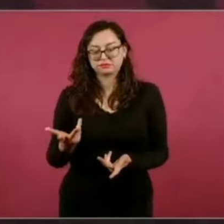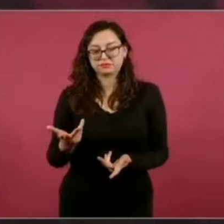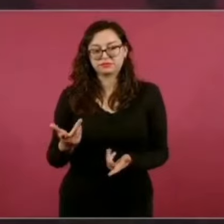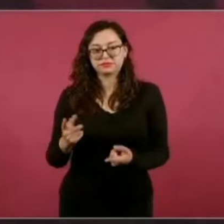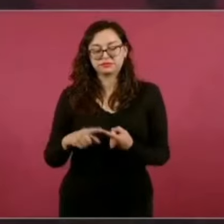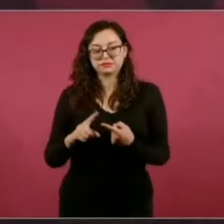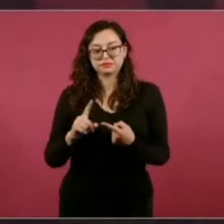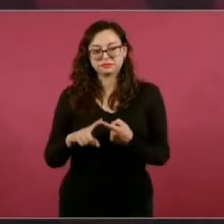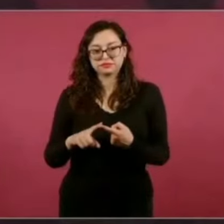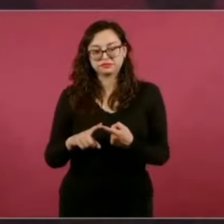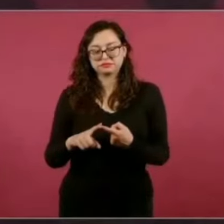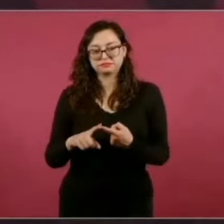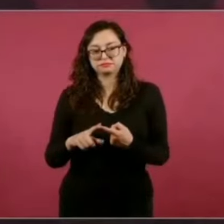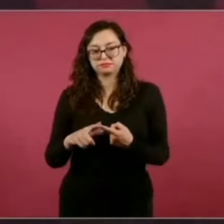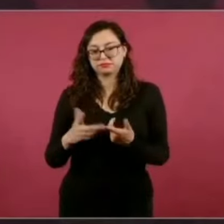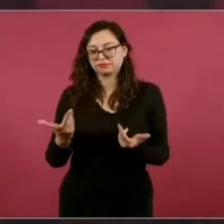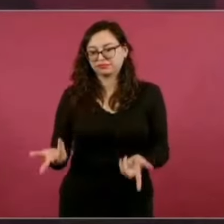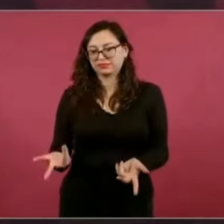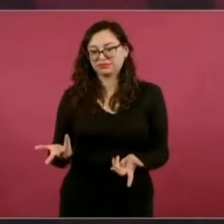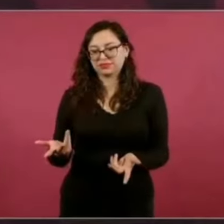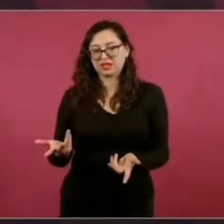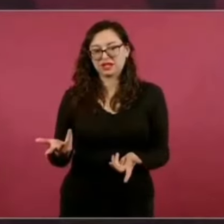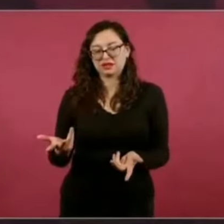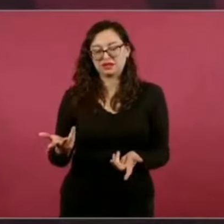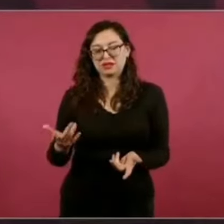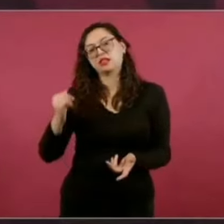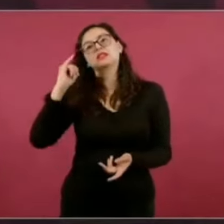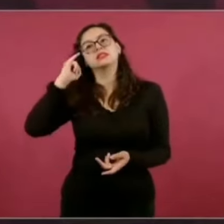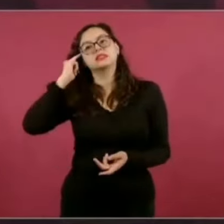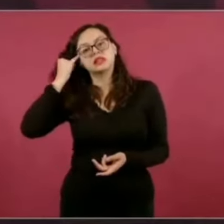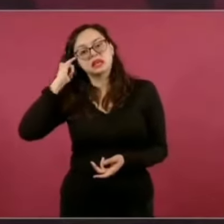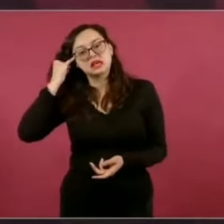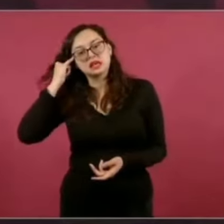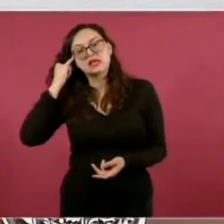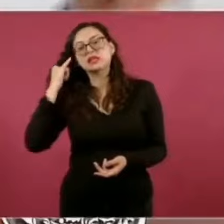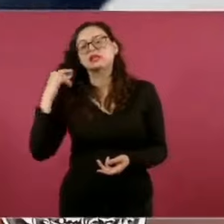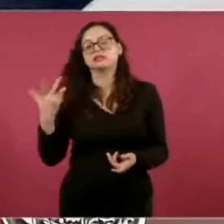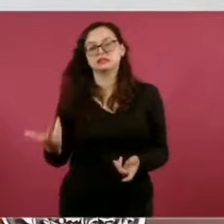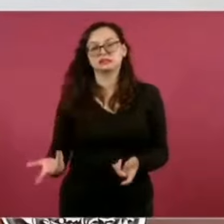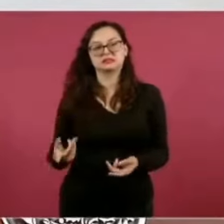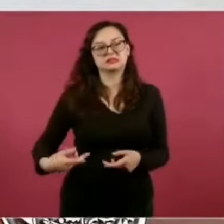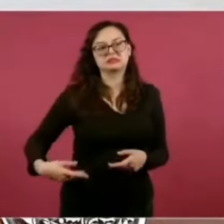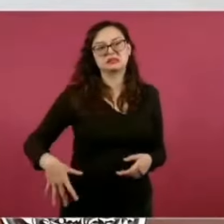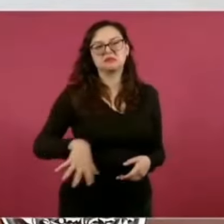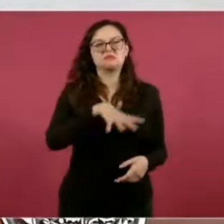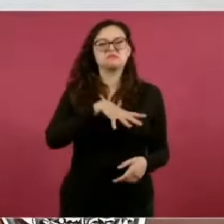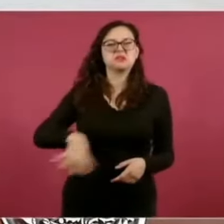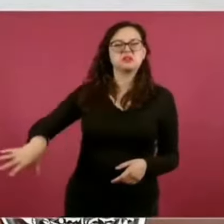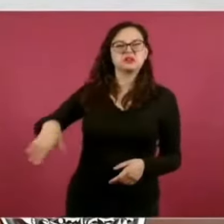territorio y que fueron civilizaciones negadas hasta la fecha.